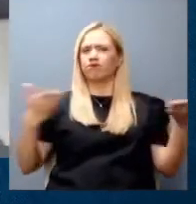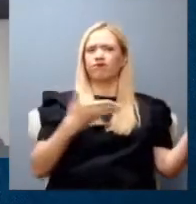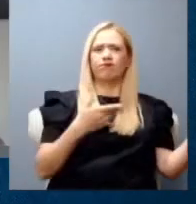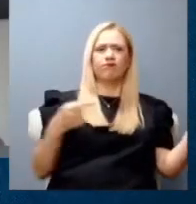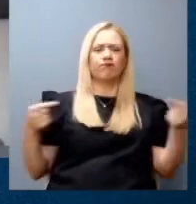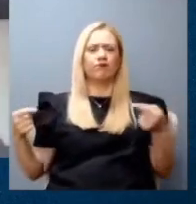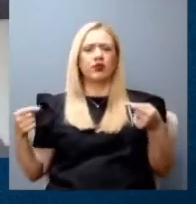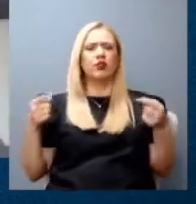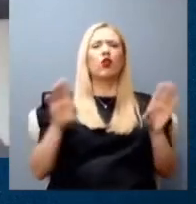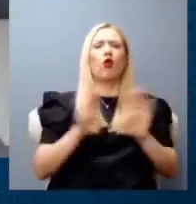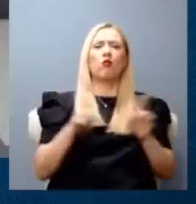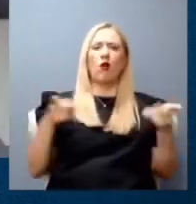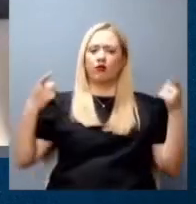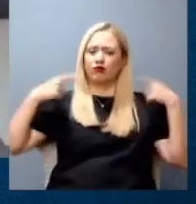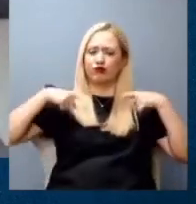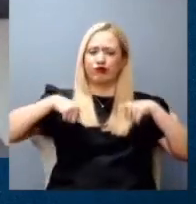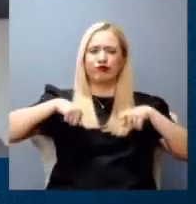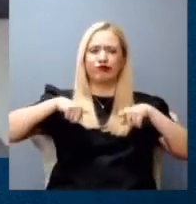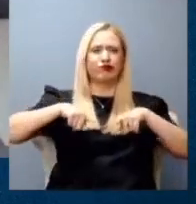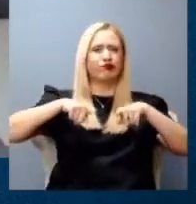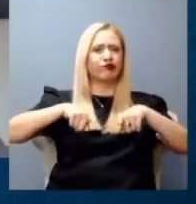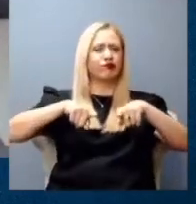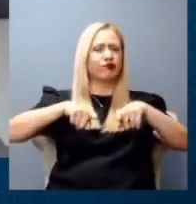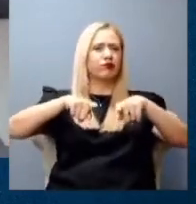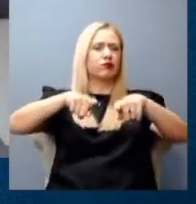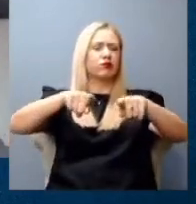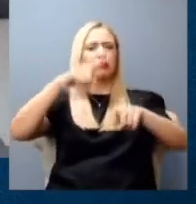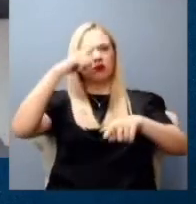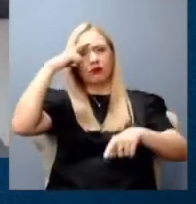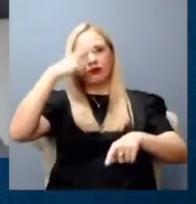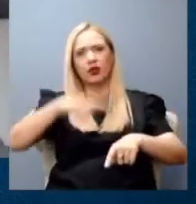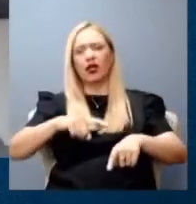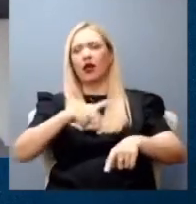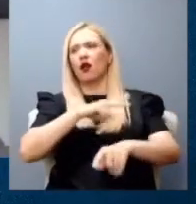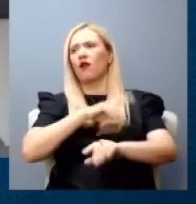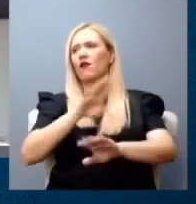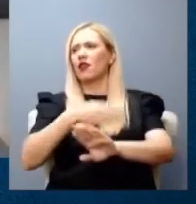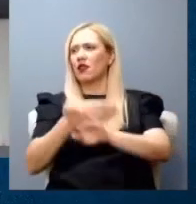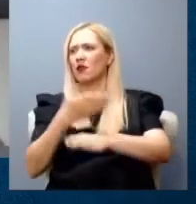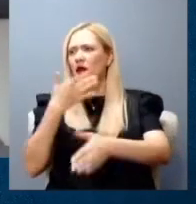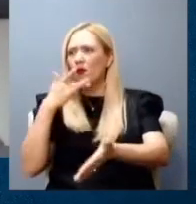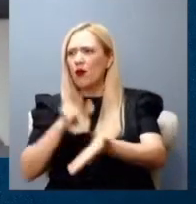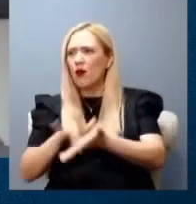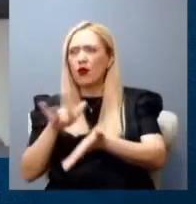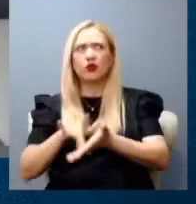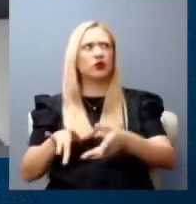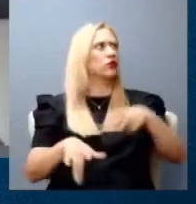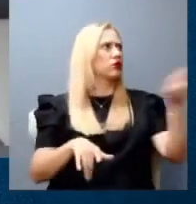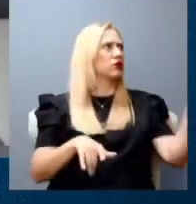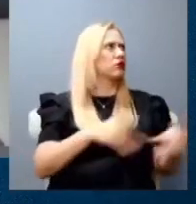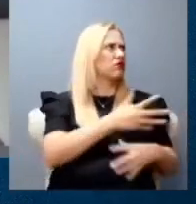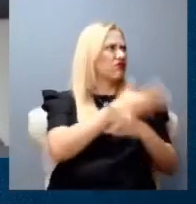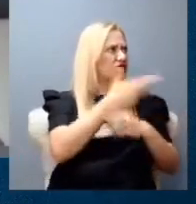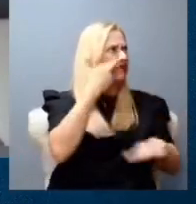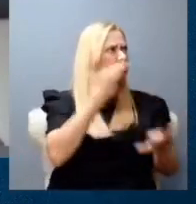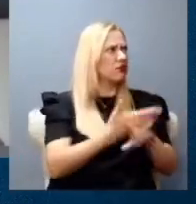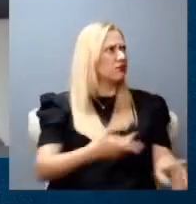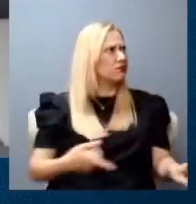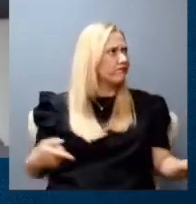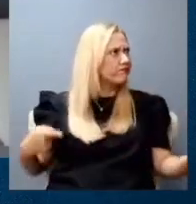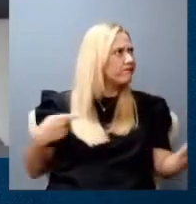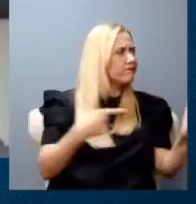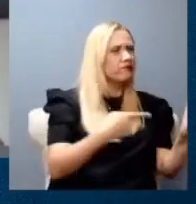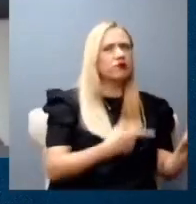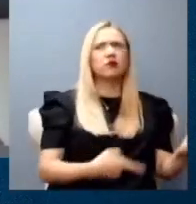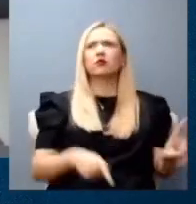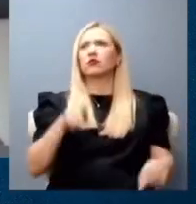desafíos por la masividad de víctimas, por la masividad de hechos, por la masividad de perpetradores, por las debilidades propias